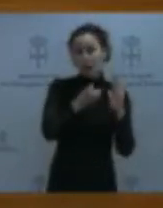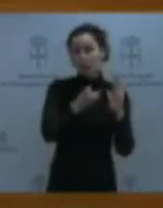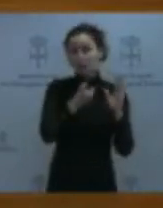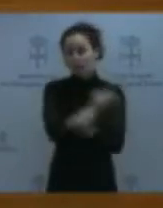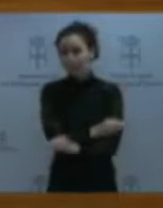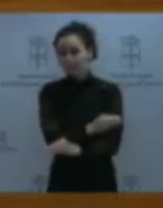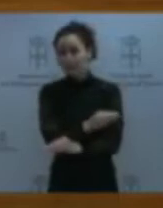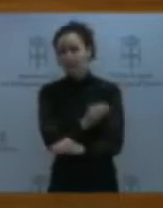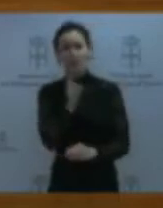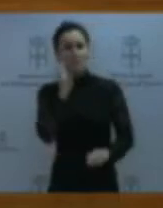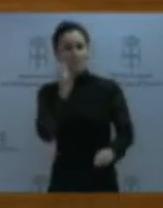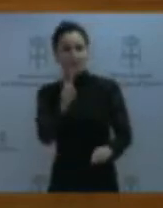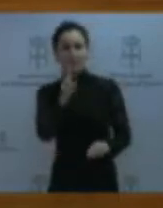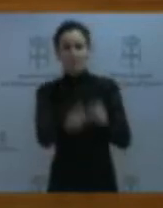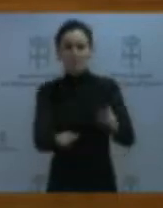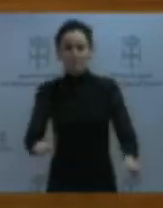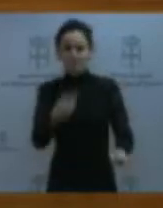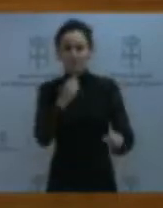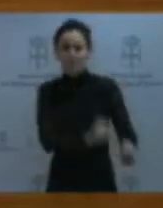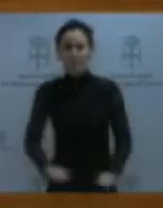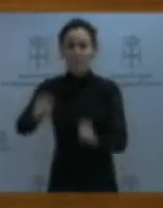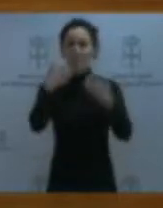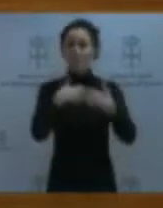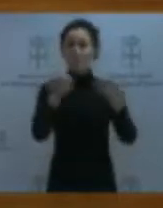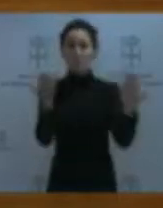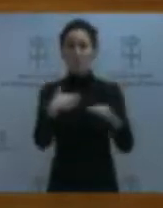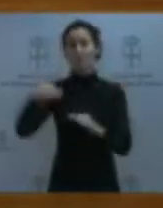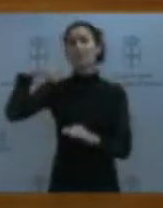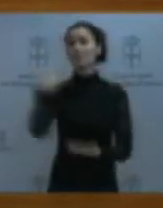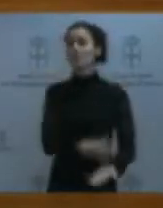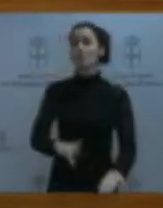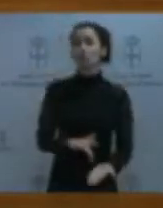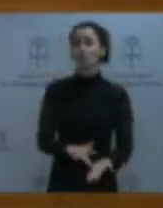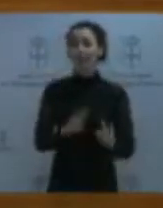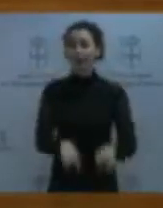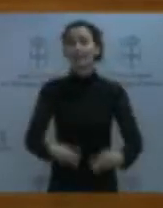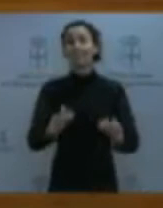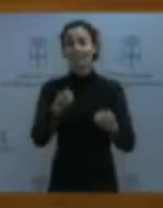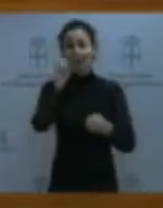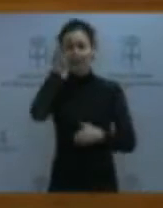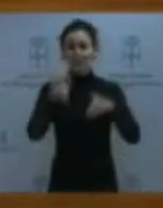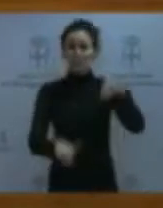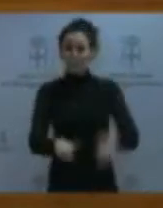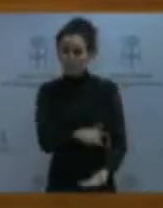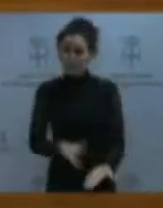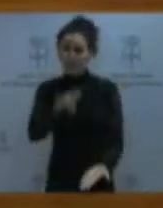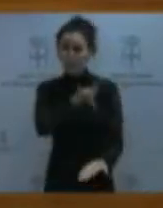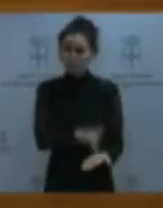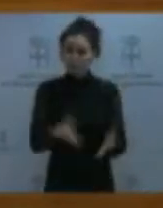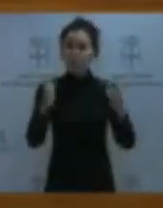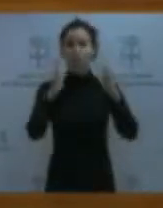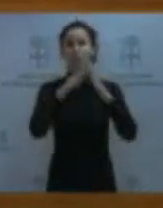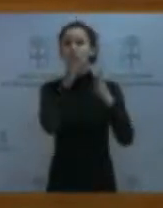no hay industria que defender por aquello que se hizo y que esa reconversión, que ahora dice usted que la estructura económica